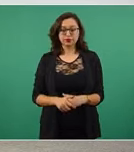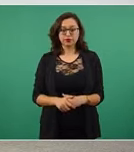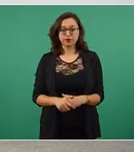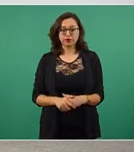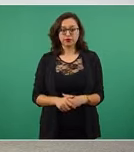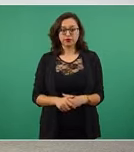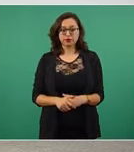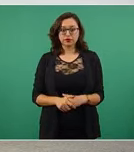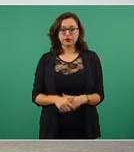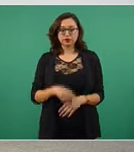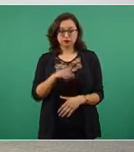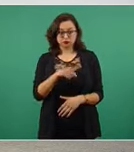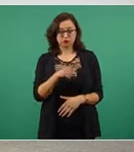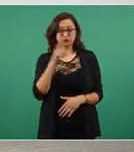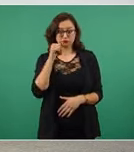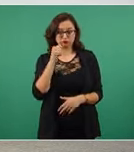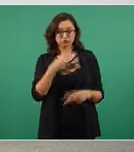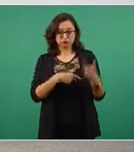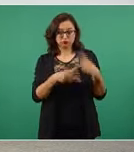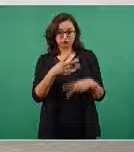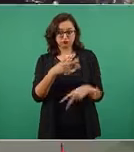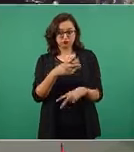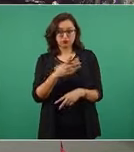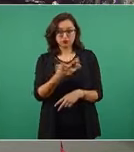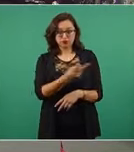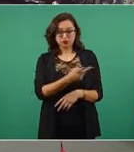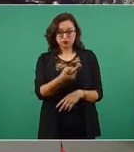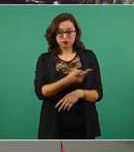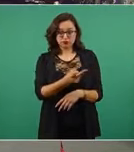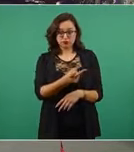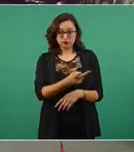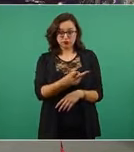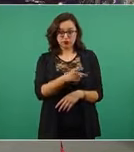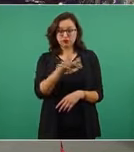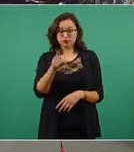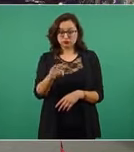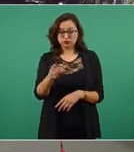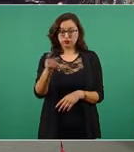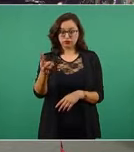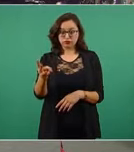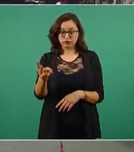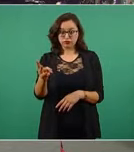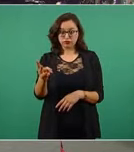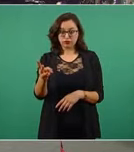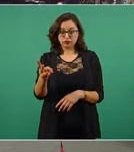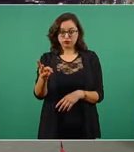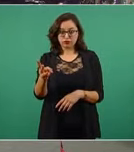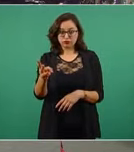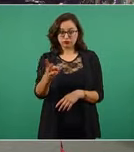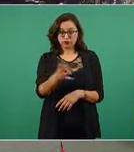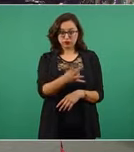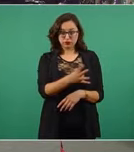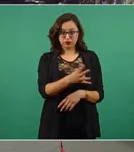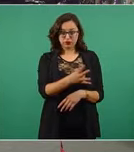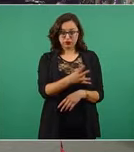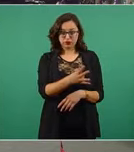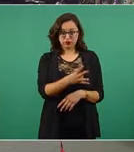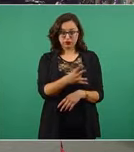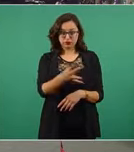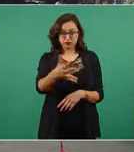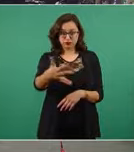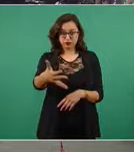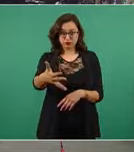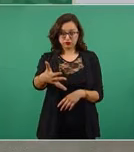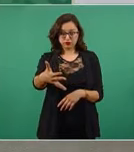¿Tú también querías? Dos, porque hay quienes, tú tres. tú cuatro y